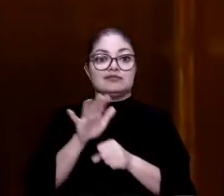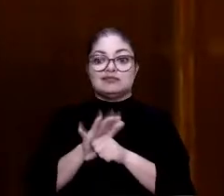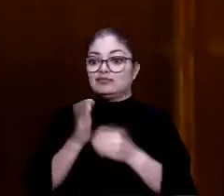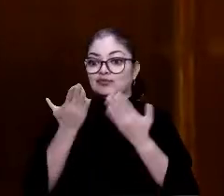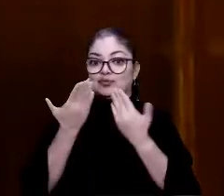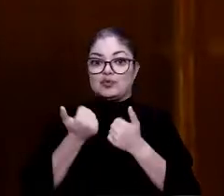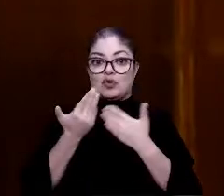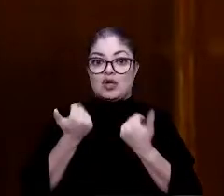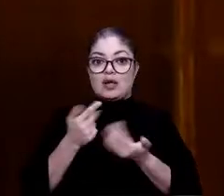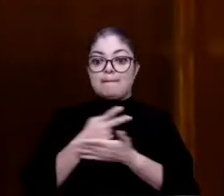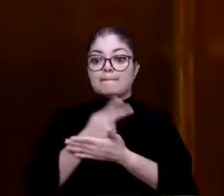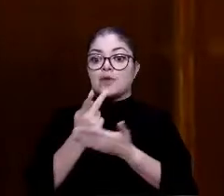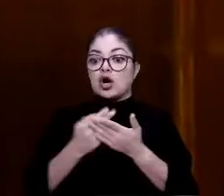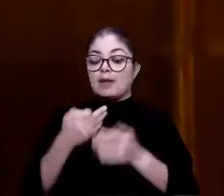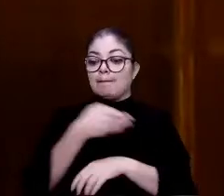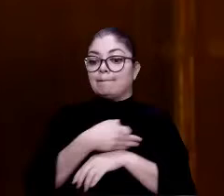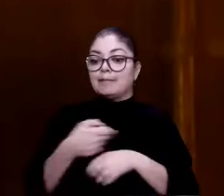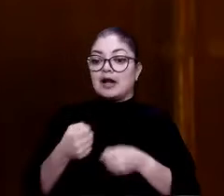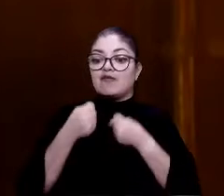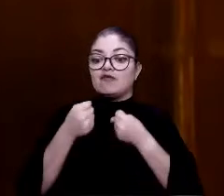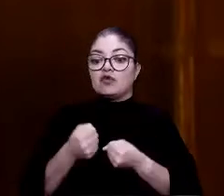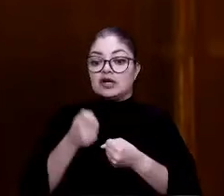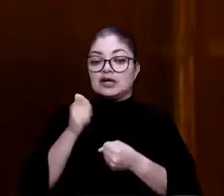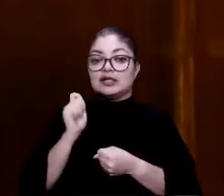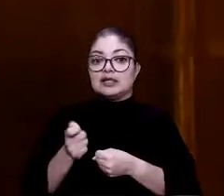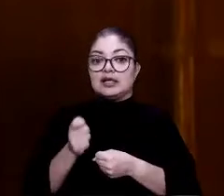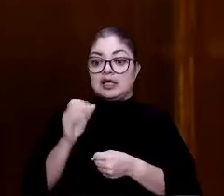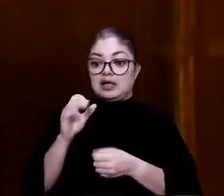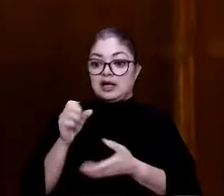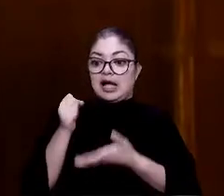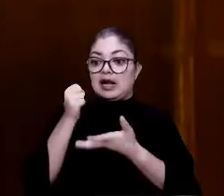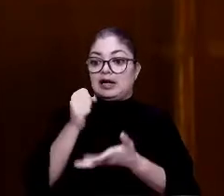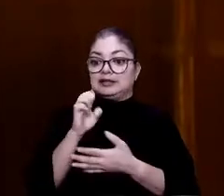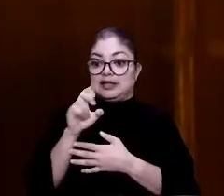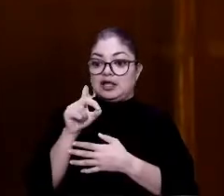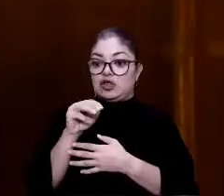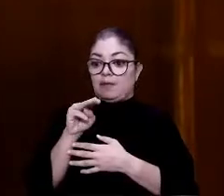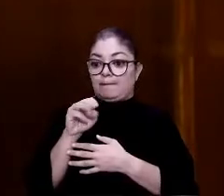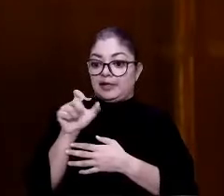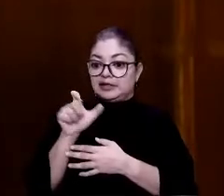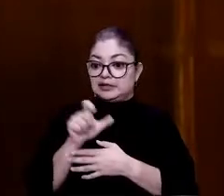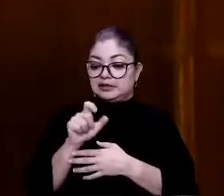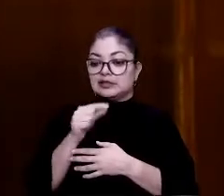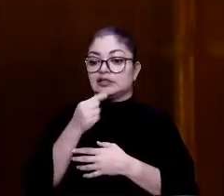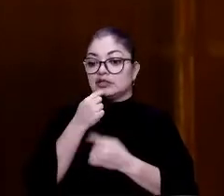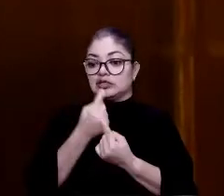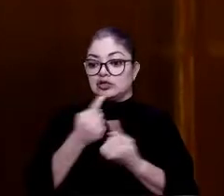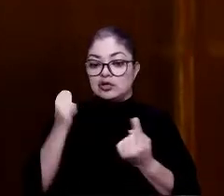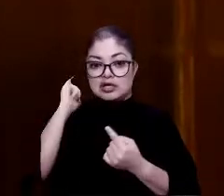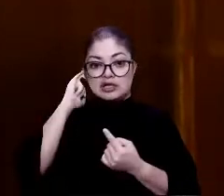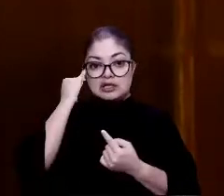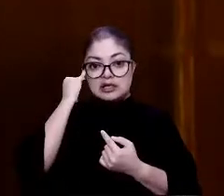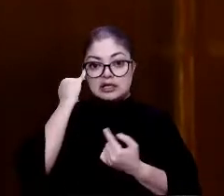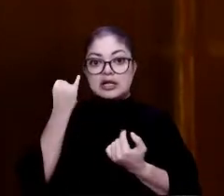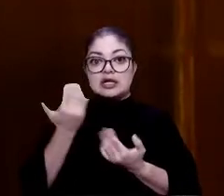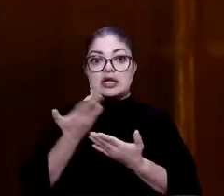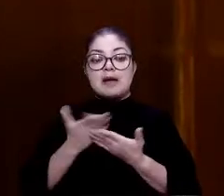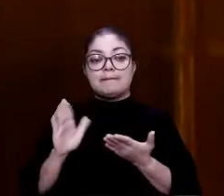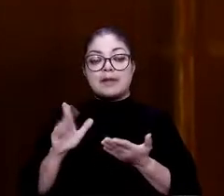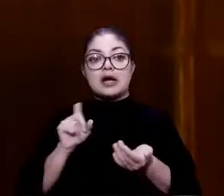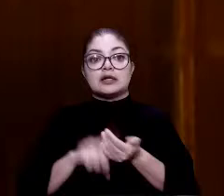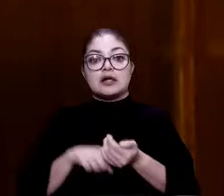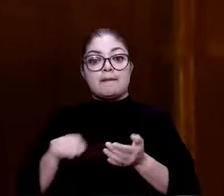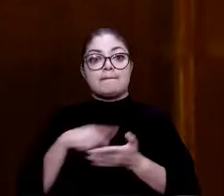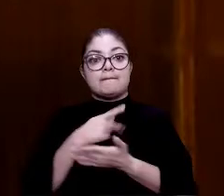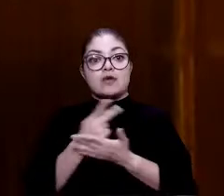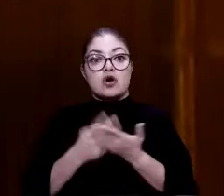programas del programa de Familias Fuertes, Canastas Edomex y Niñez Indígena. Aún más cuestionable es el propio programa con el que